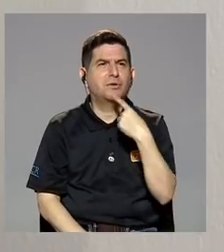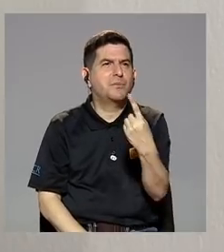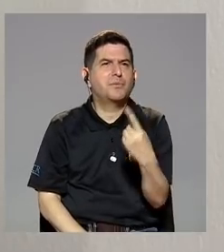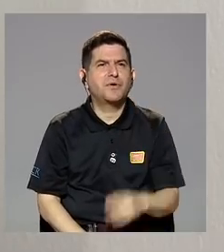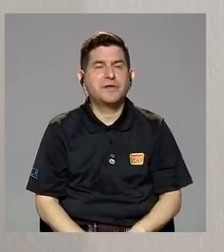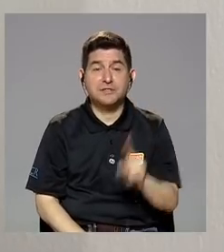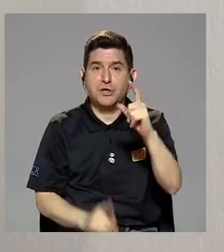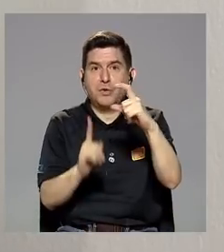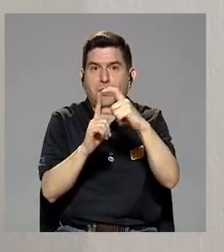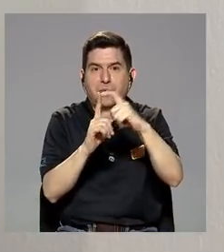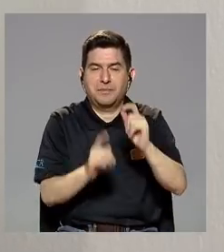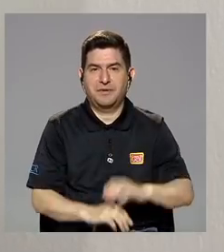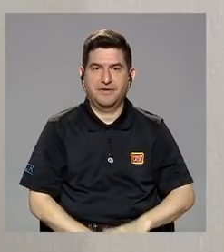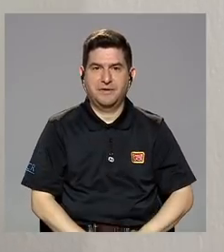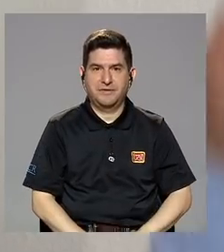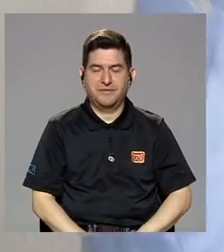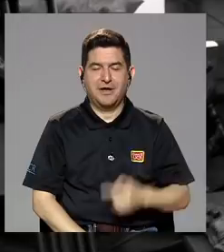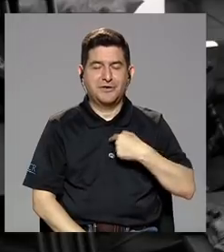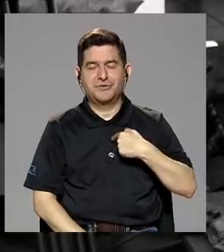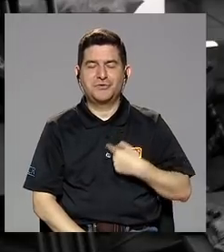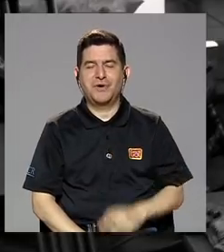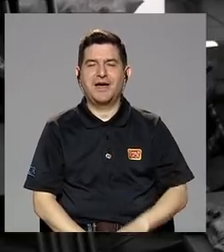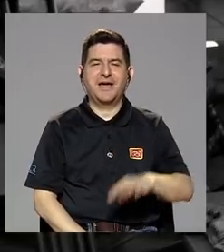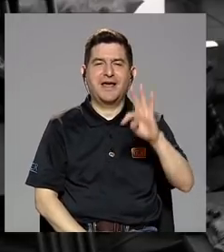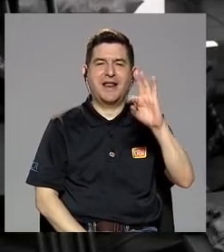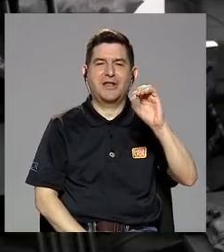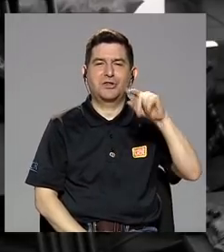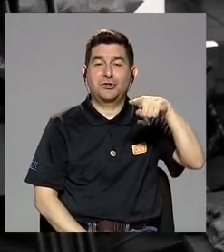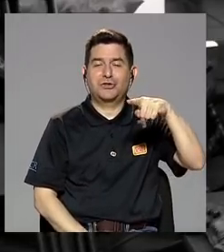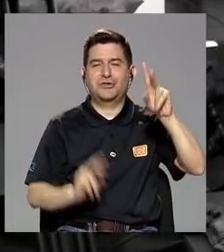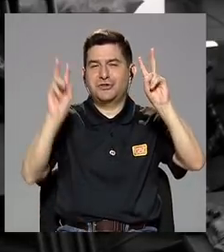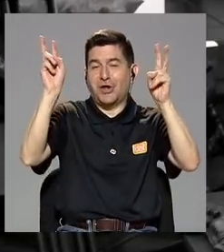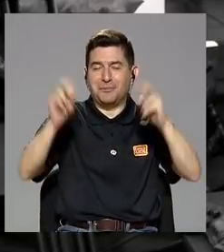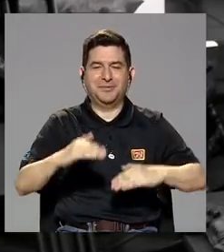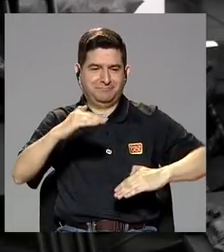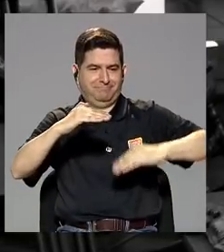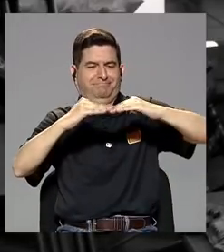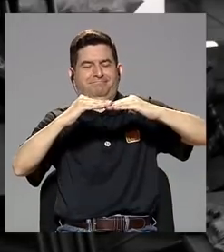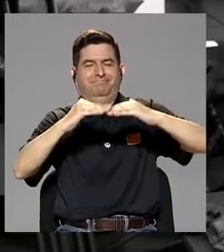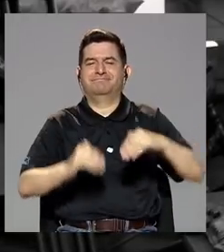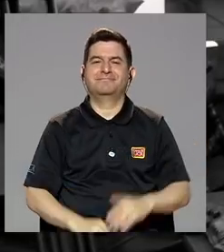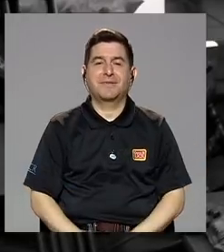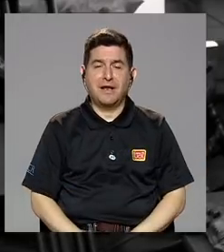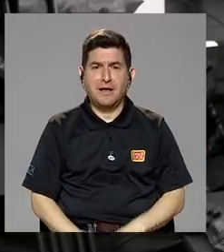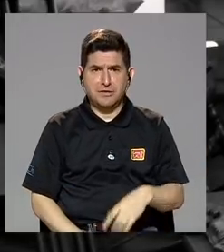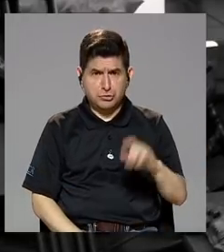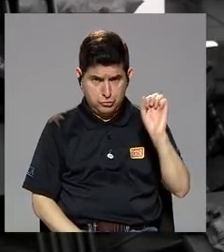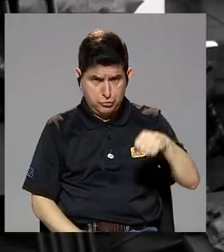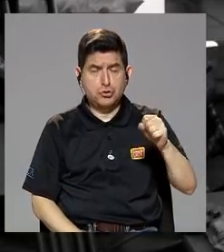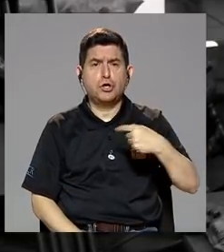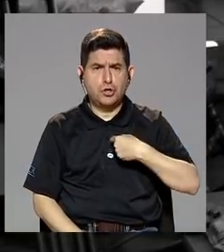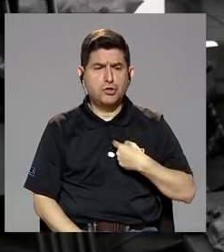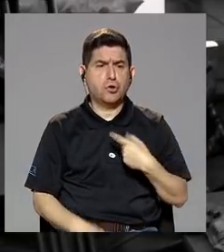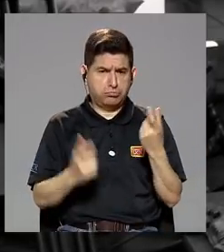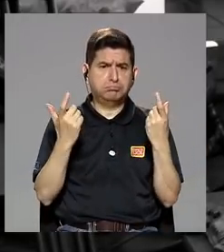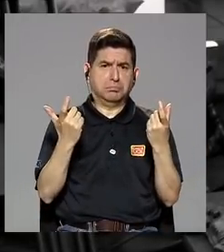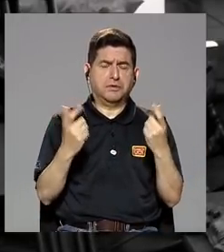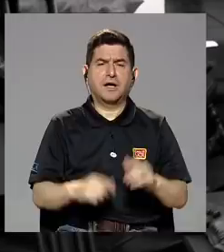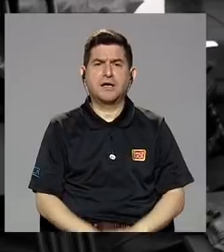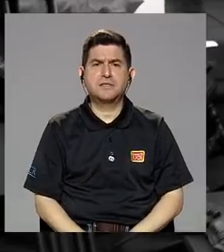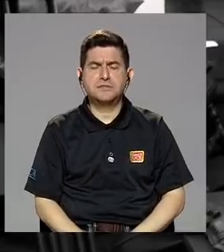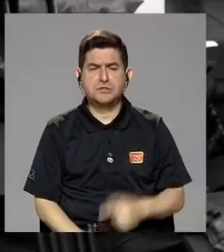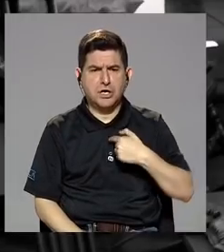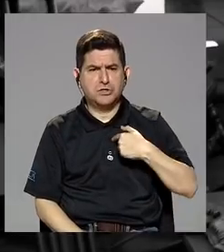dos en una falta ahora sí top como que dice arriba era en ese momento si no me falta nada dinero